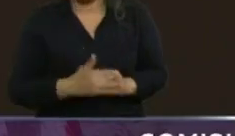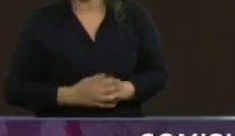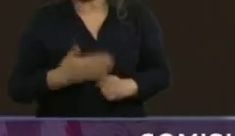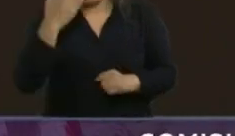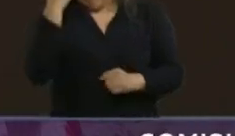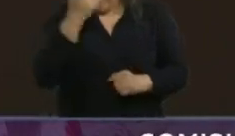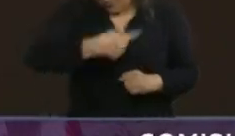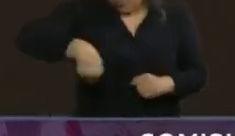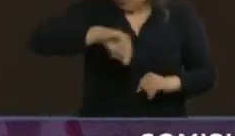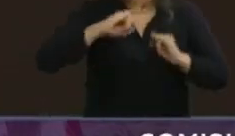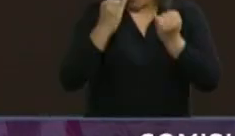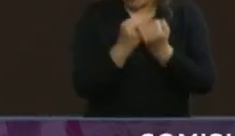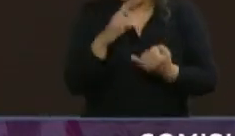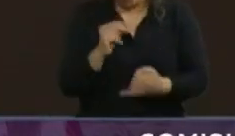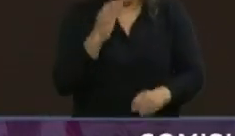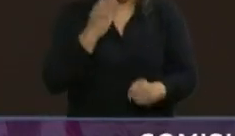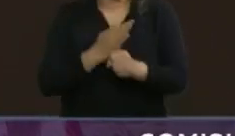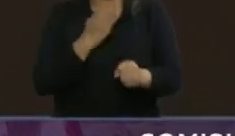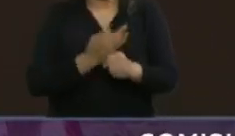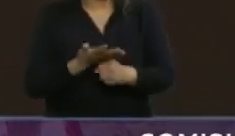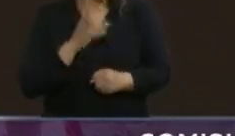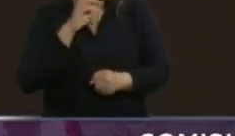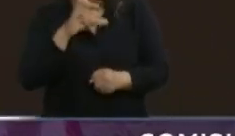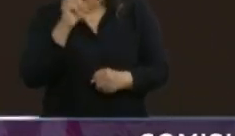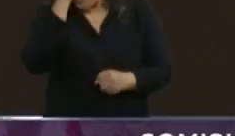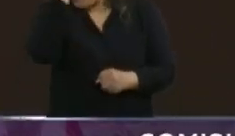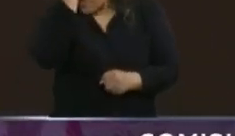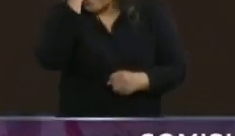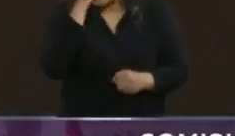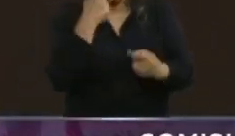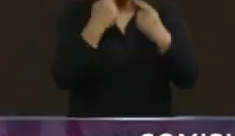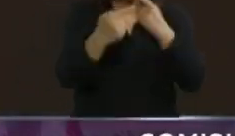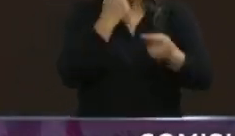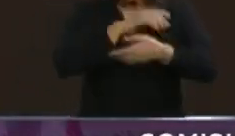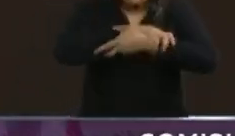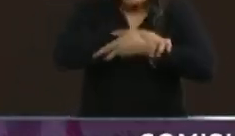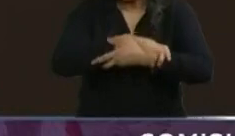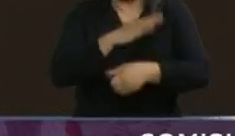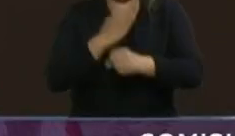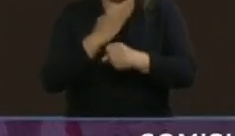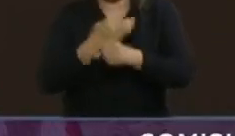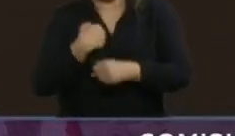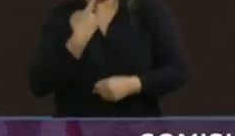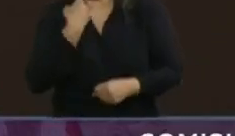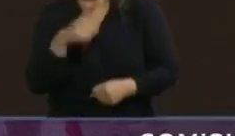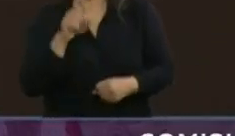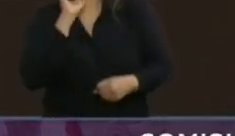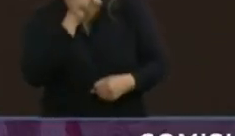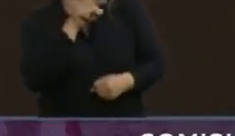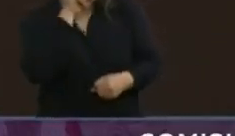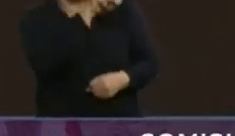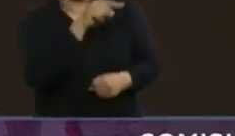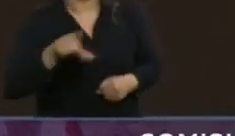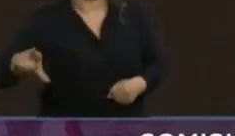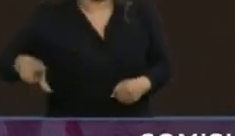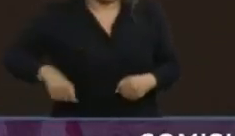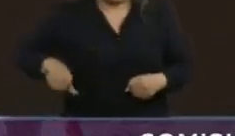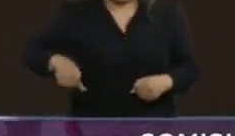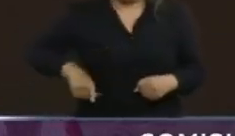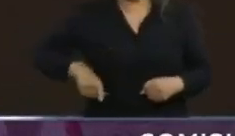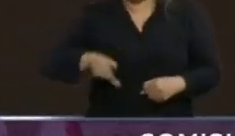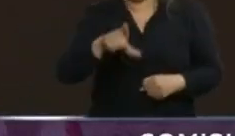iguales, el pacto que se debe condenar, el pacto que vengo a denunciar, es el del gobierno, un